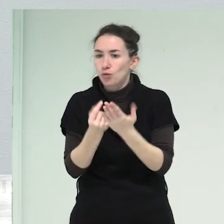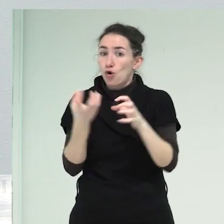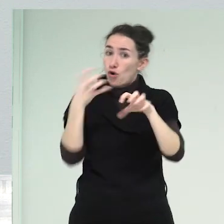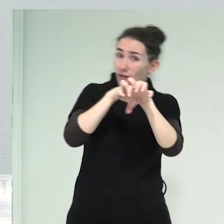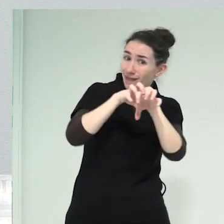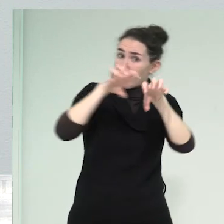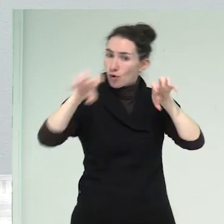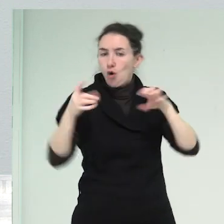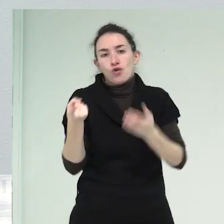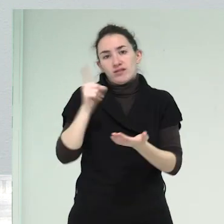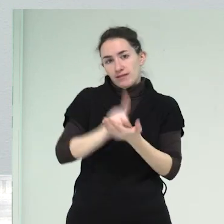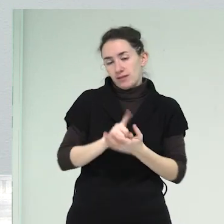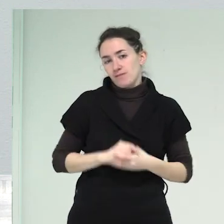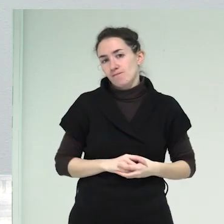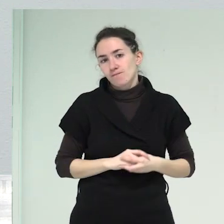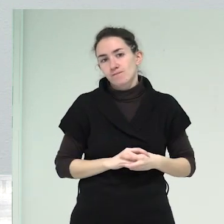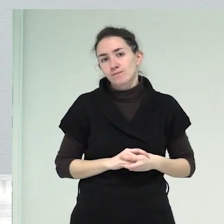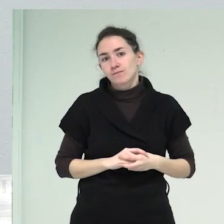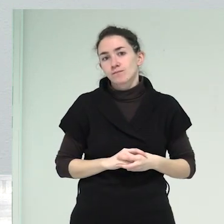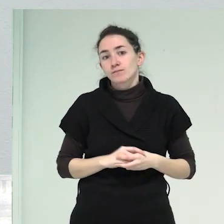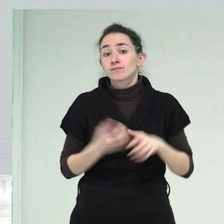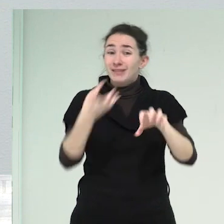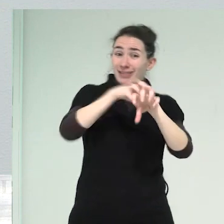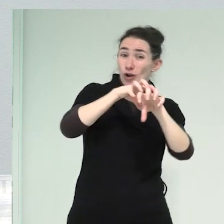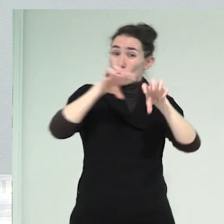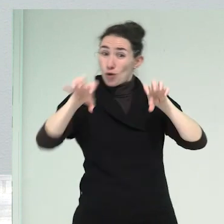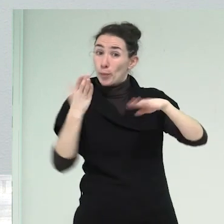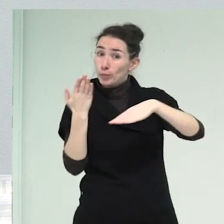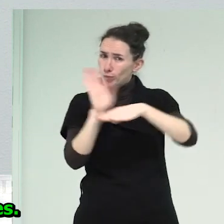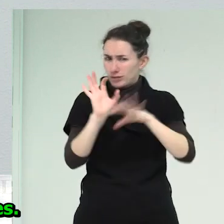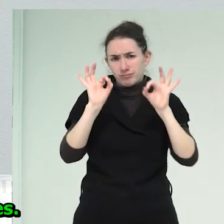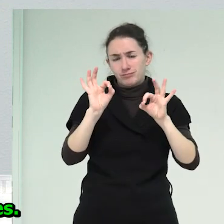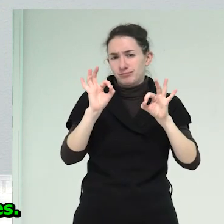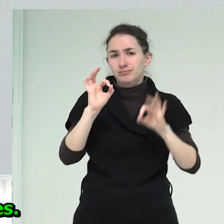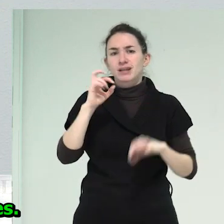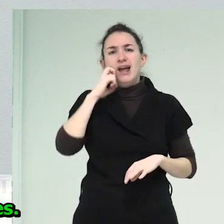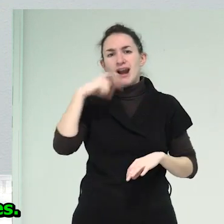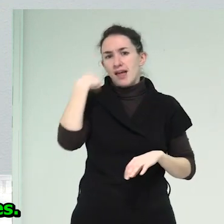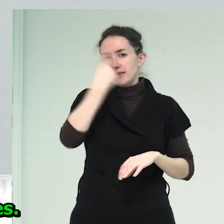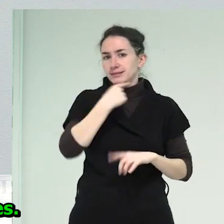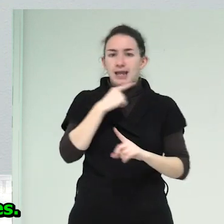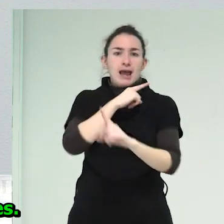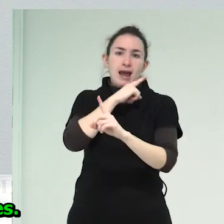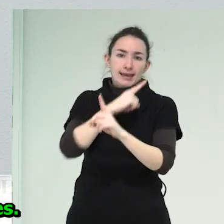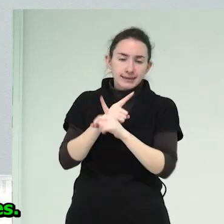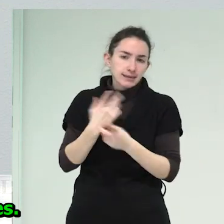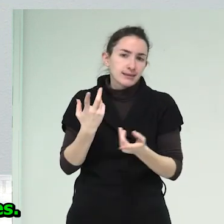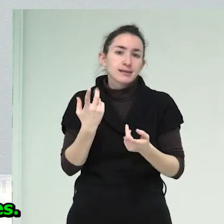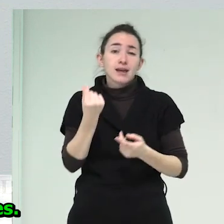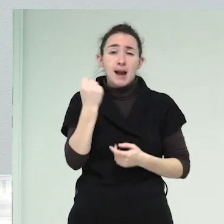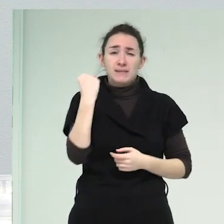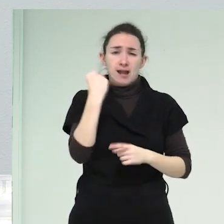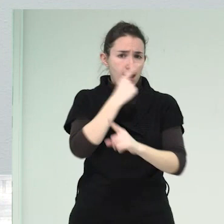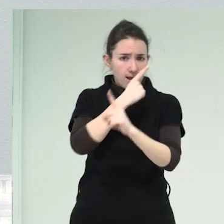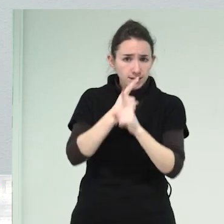decolonizadoras. Las propuestas decoloniales son antirracistas, son anticapitalistas y